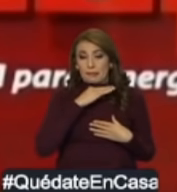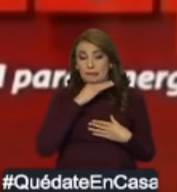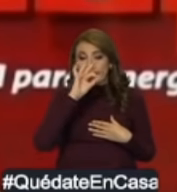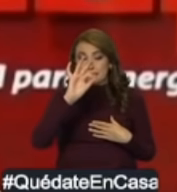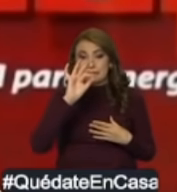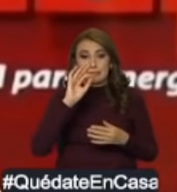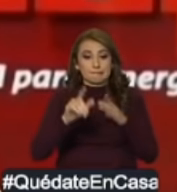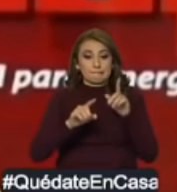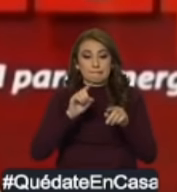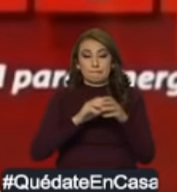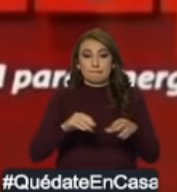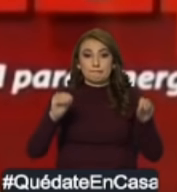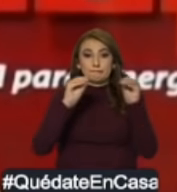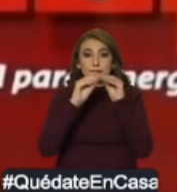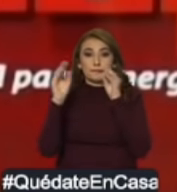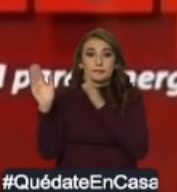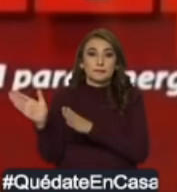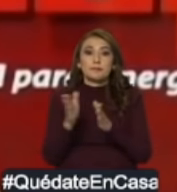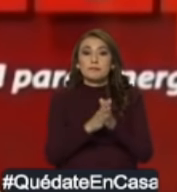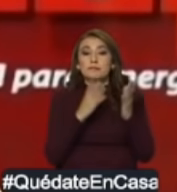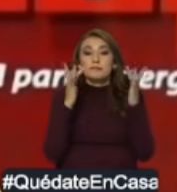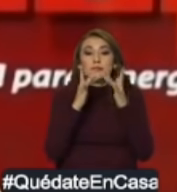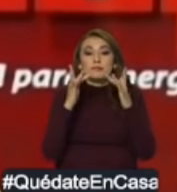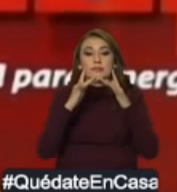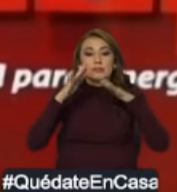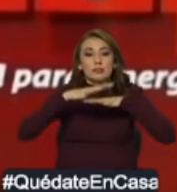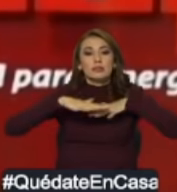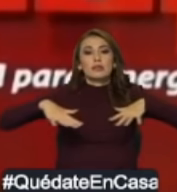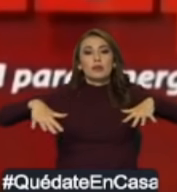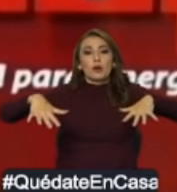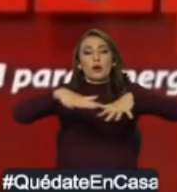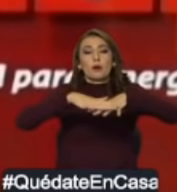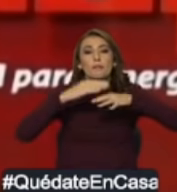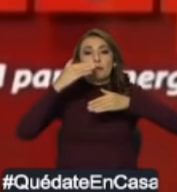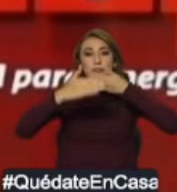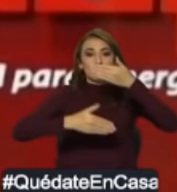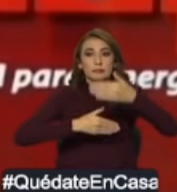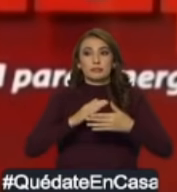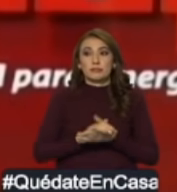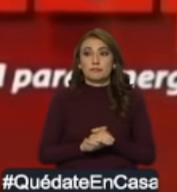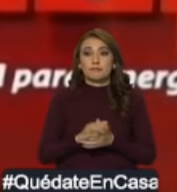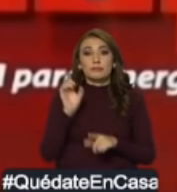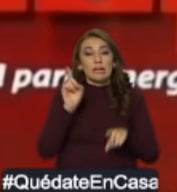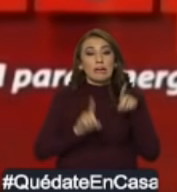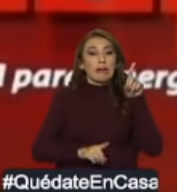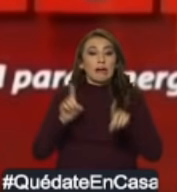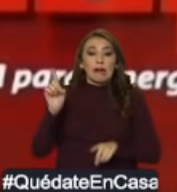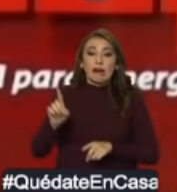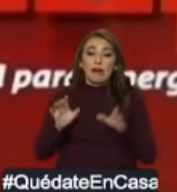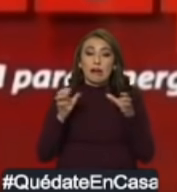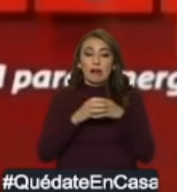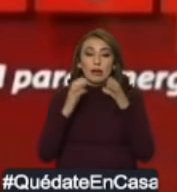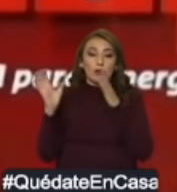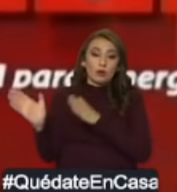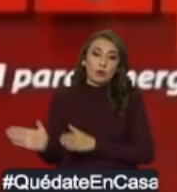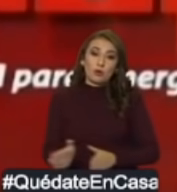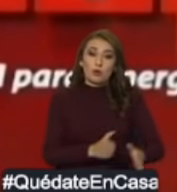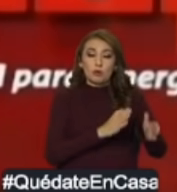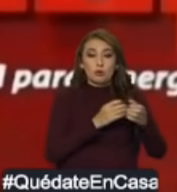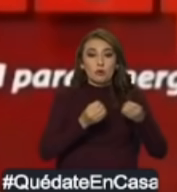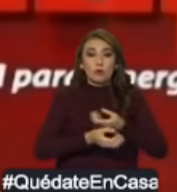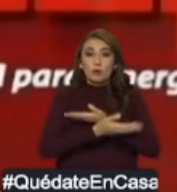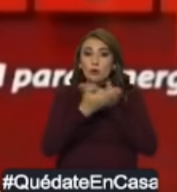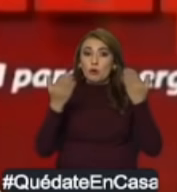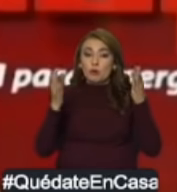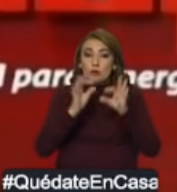el escenario de mayor contacto posible el que hemos revisado. Aunque esta ha sido una cadena larga, mucho más larga